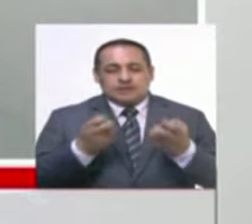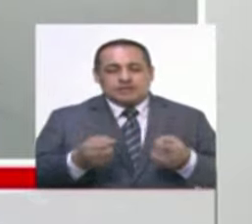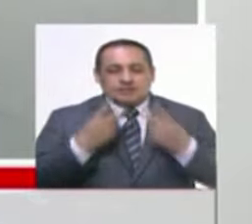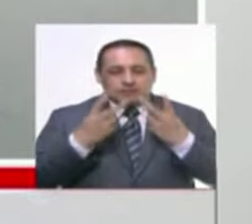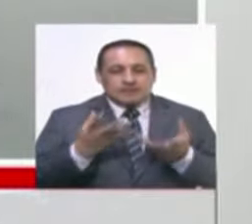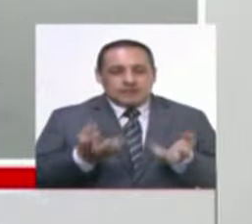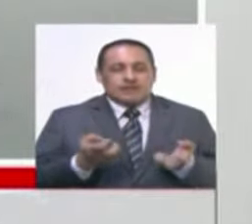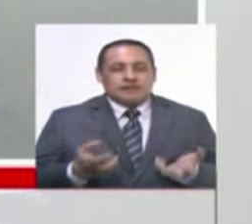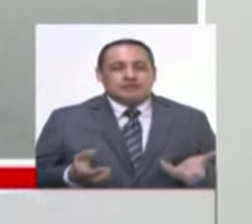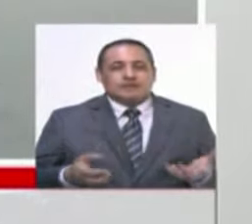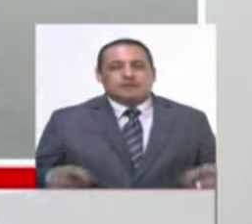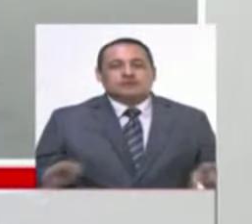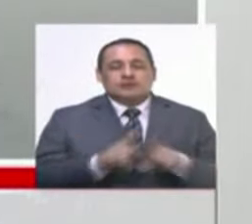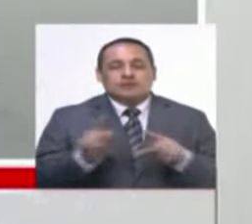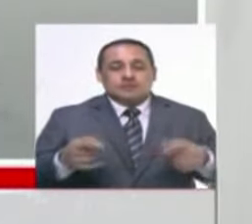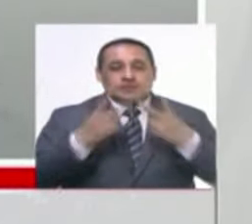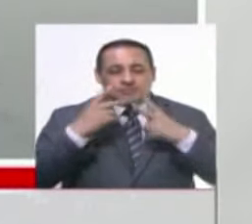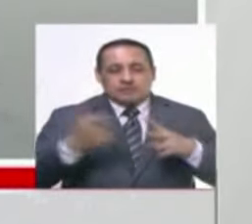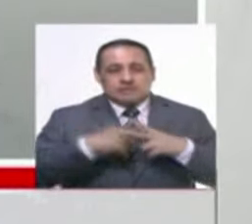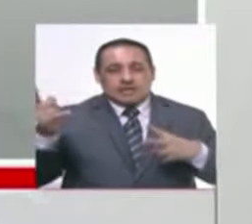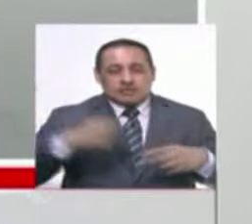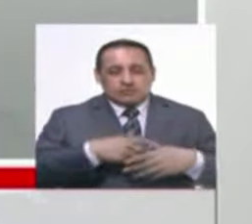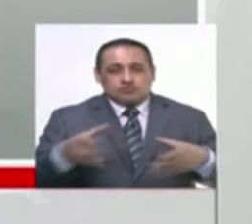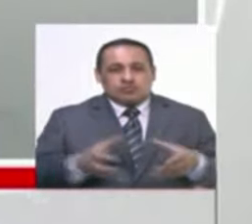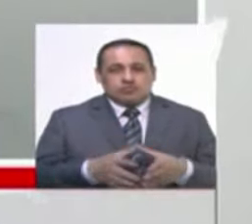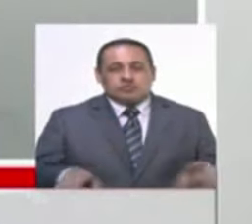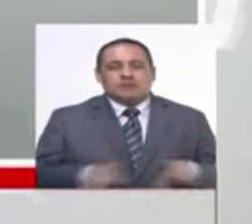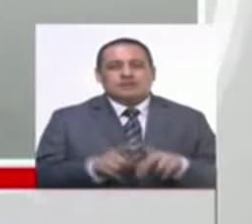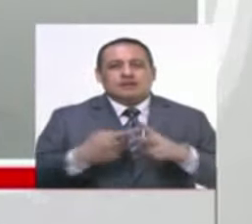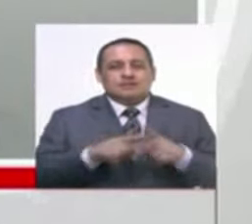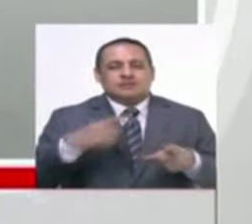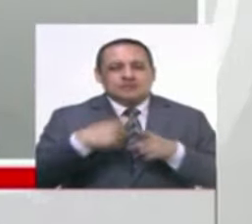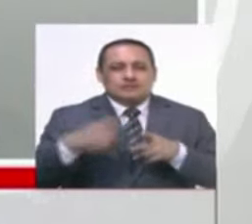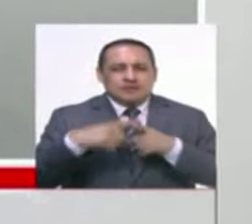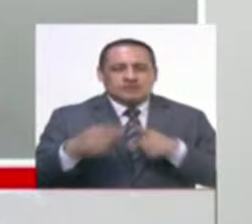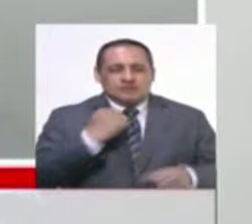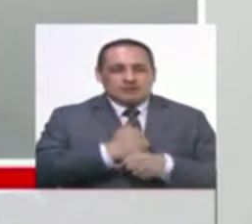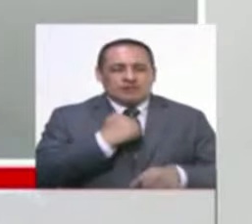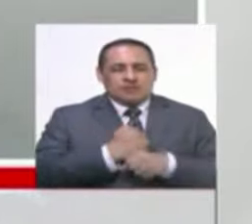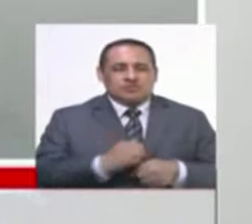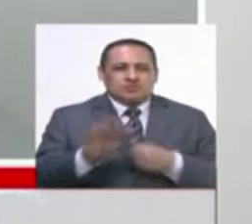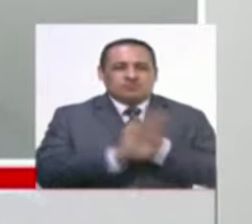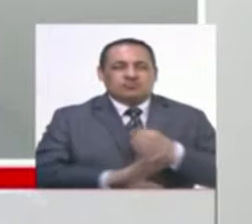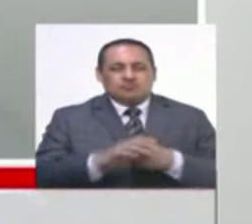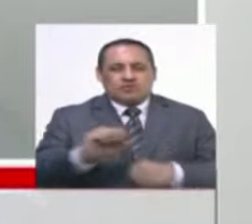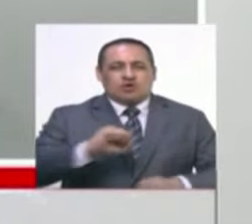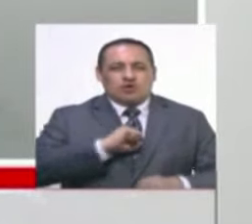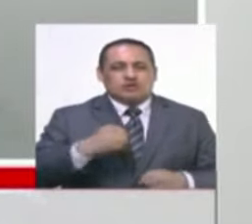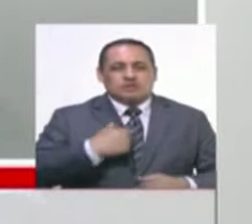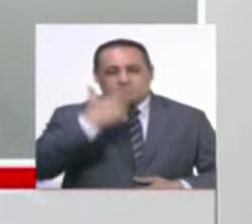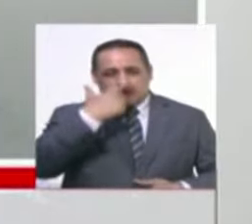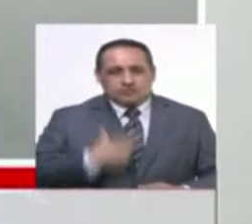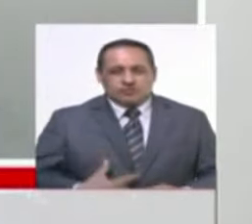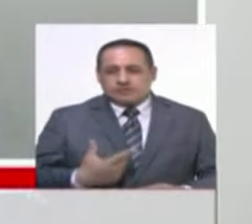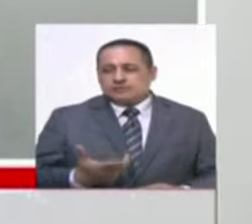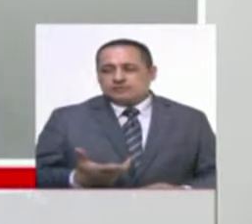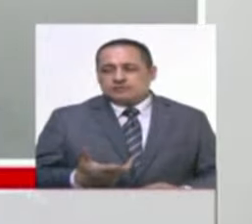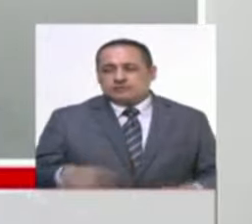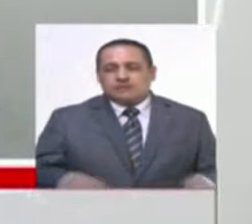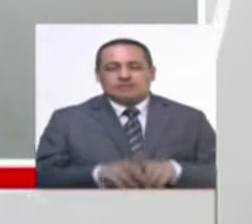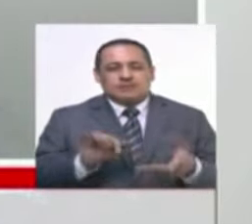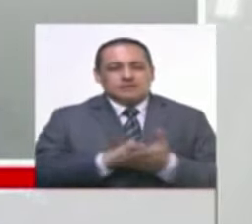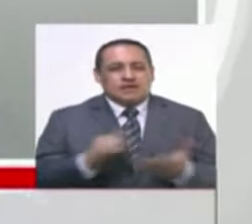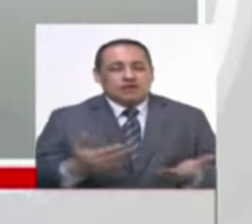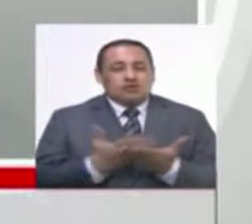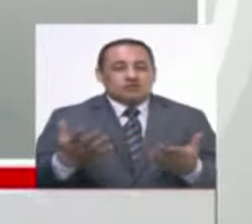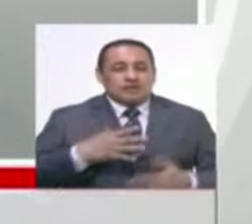querer sacarme de su entorno, comienza a hacer una campaña de desprestigio contra mi persona, de cosas